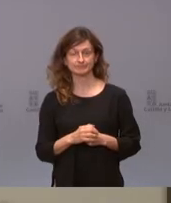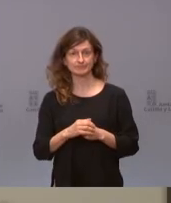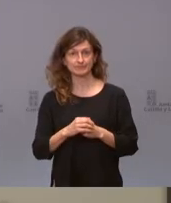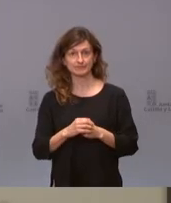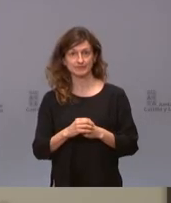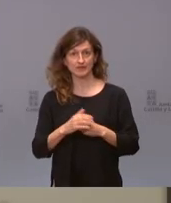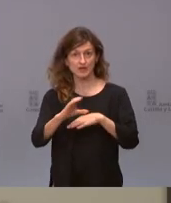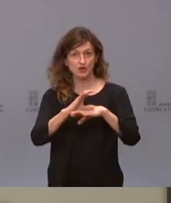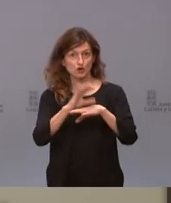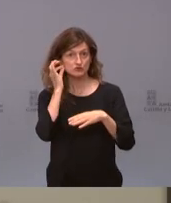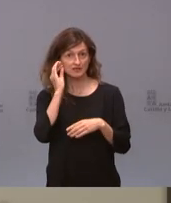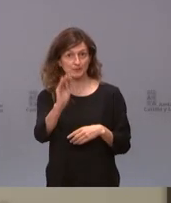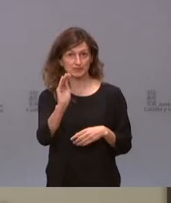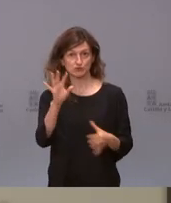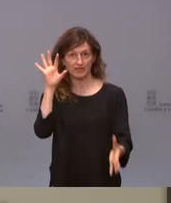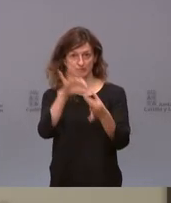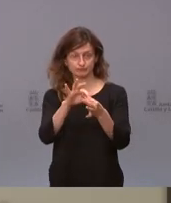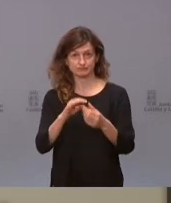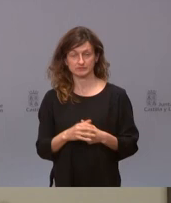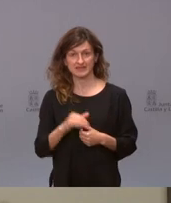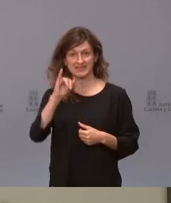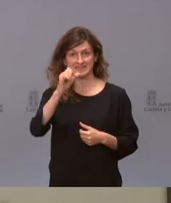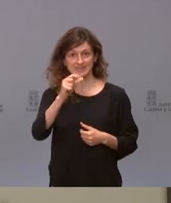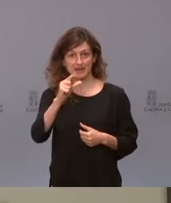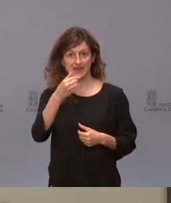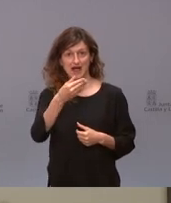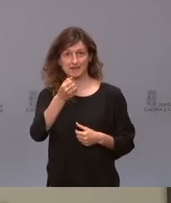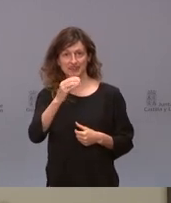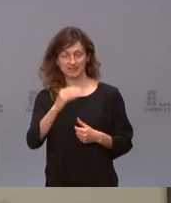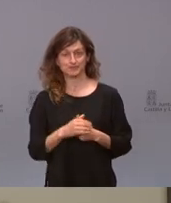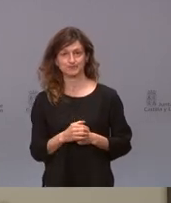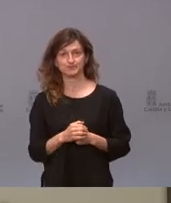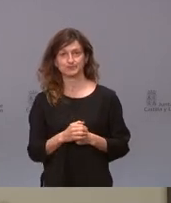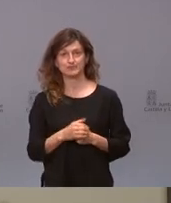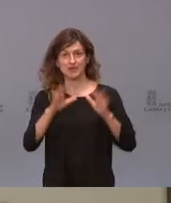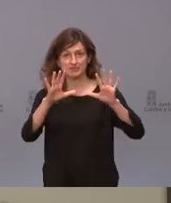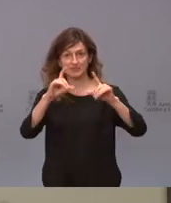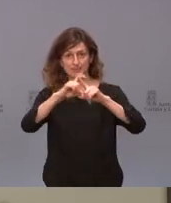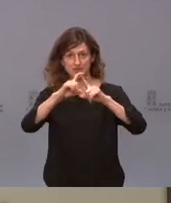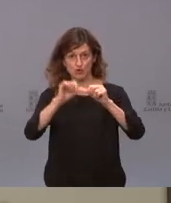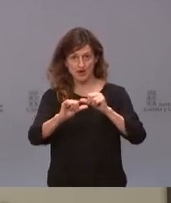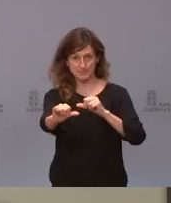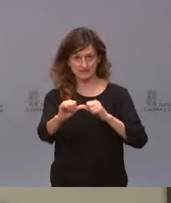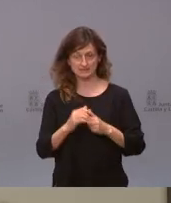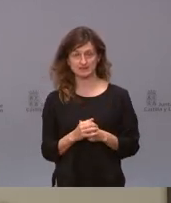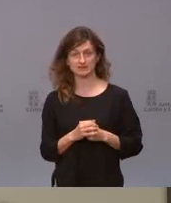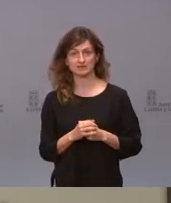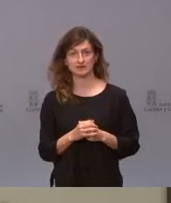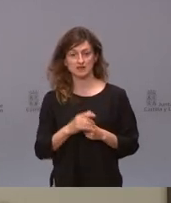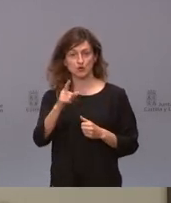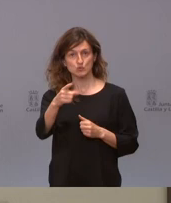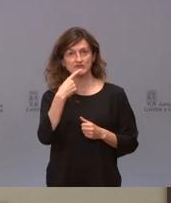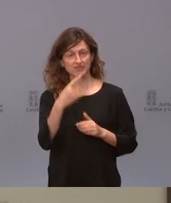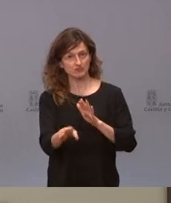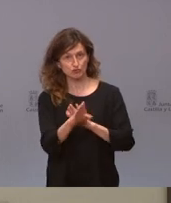quería preguntar al respecto si esa ley de abc si es sobre a partir del 10 de mayo ha dicho que si quieren seguir